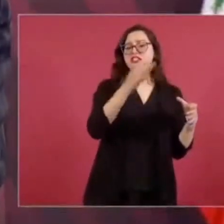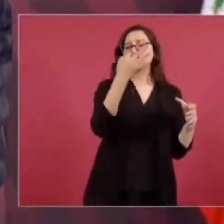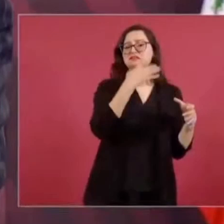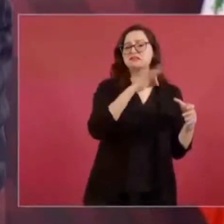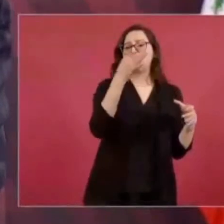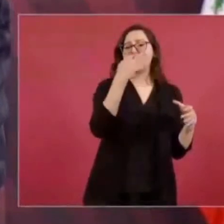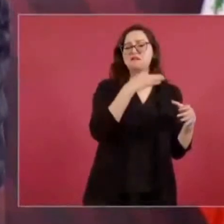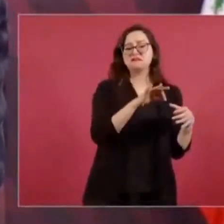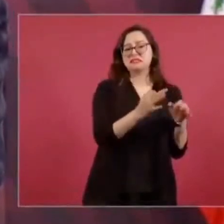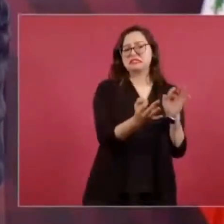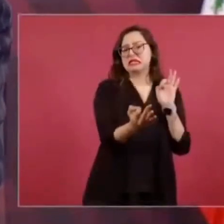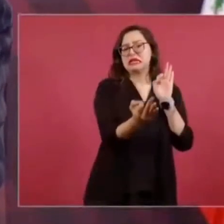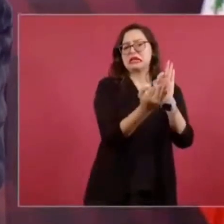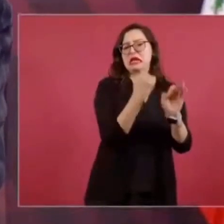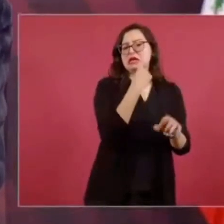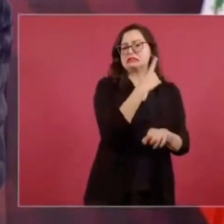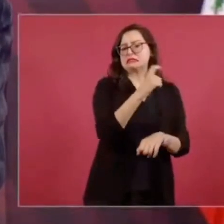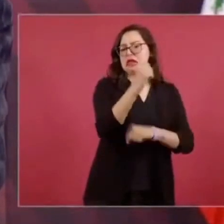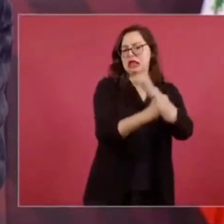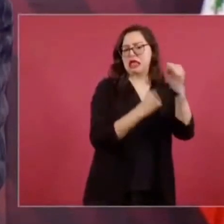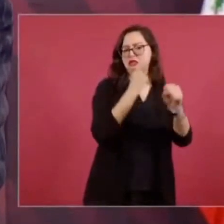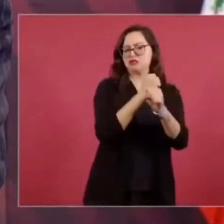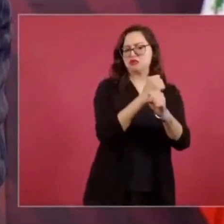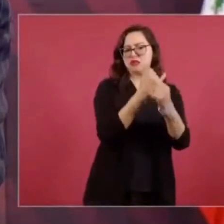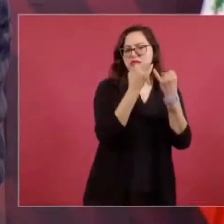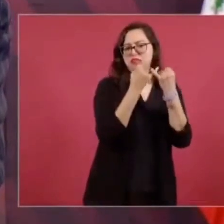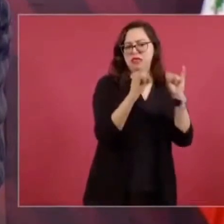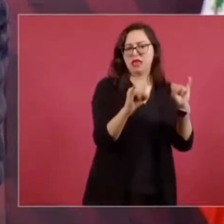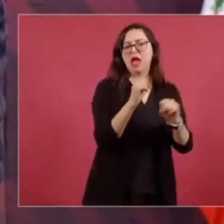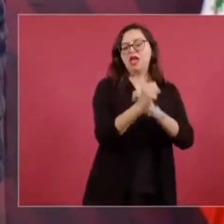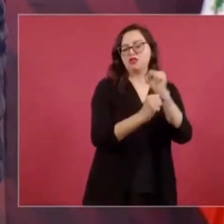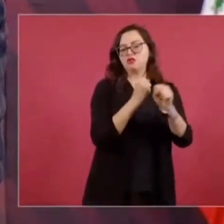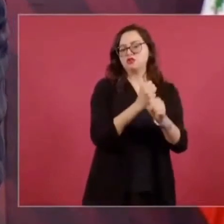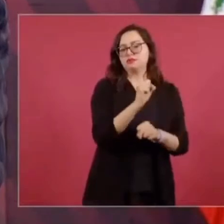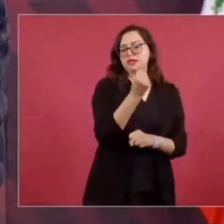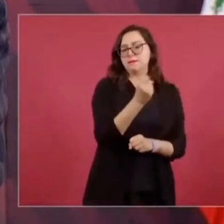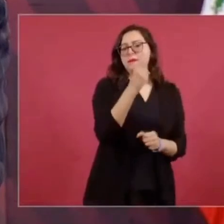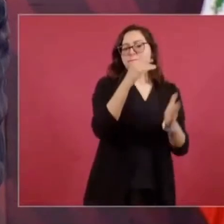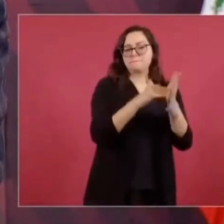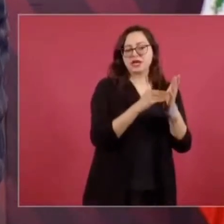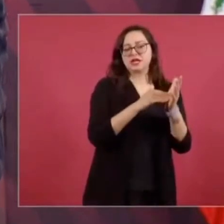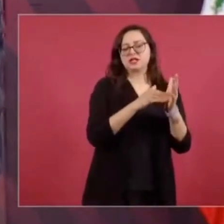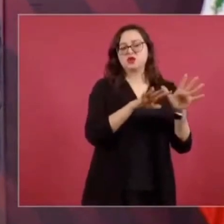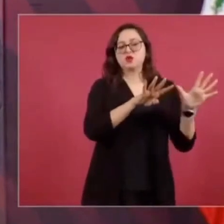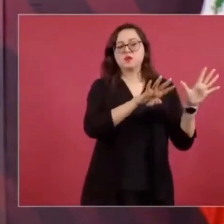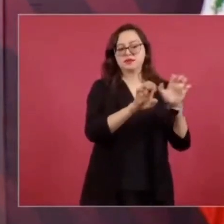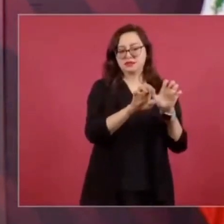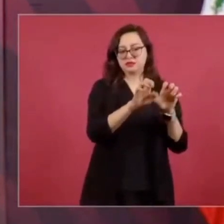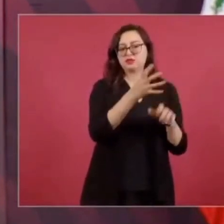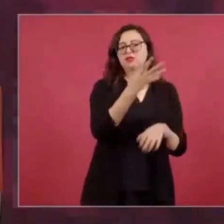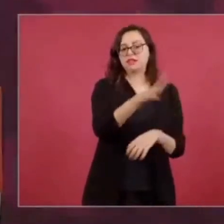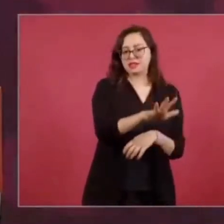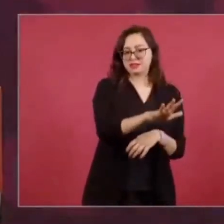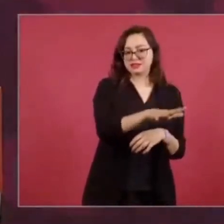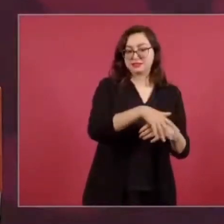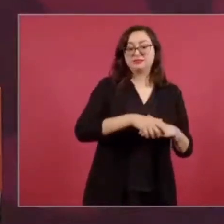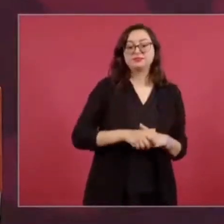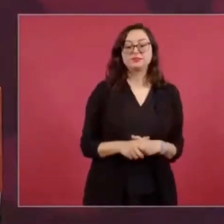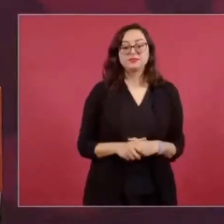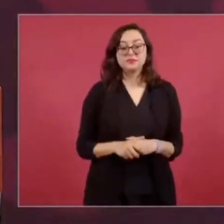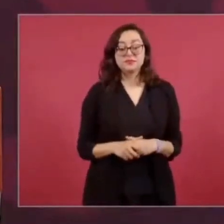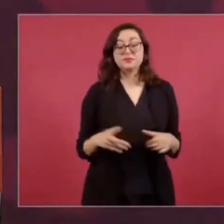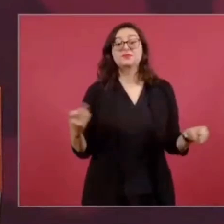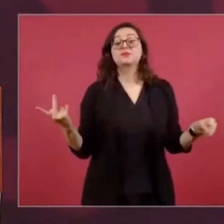de septiembre de 1910. Y el 20 de noviembre